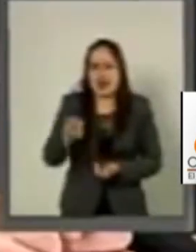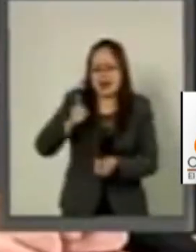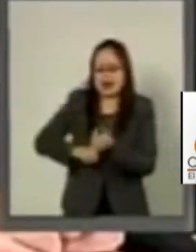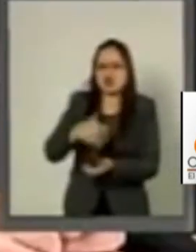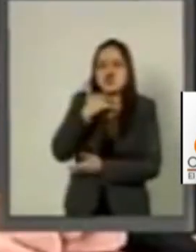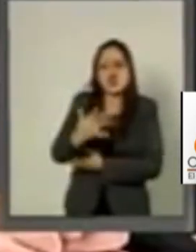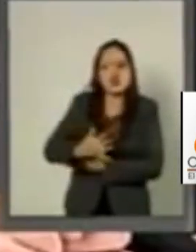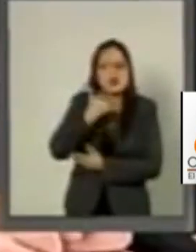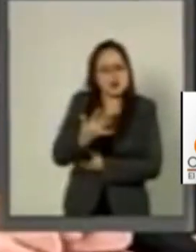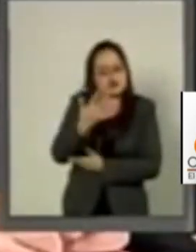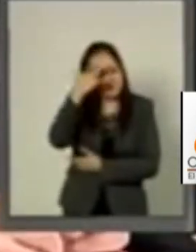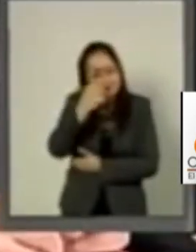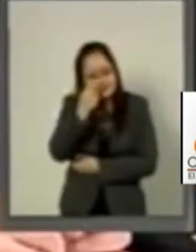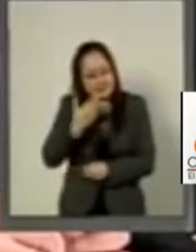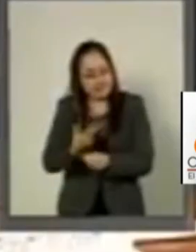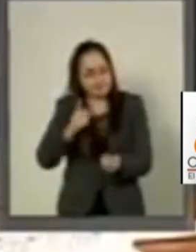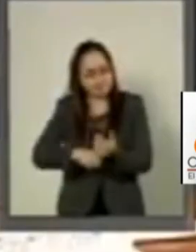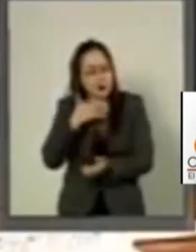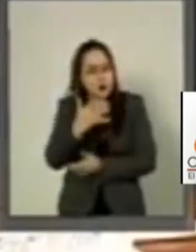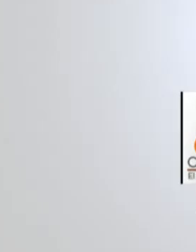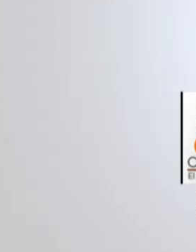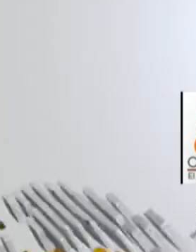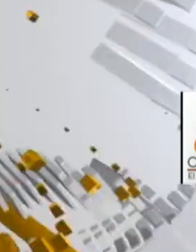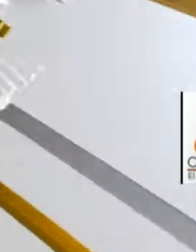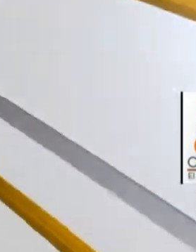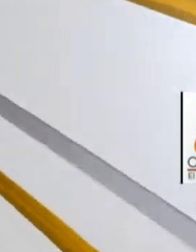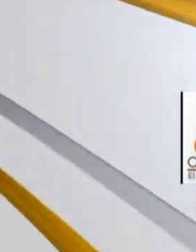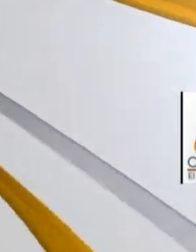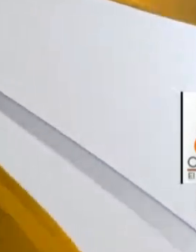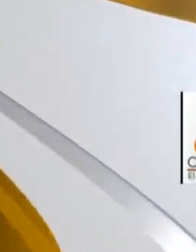señor secretario. En la ciudad y el mundo, Elia Almanza.